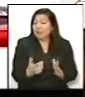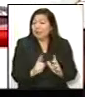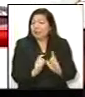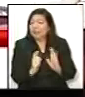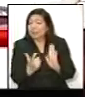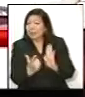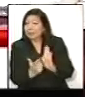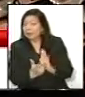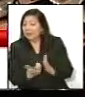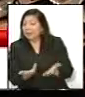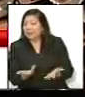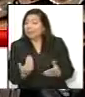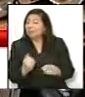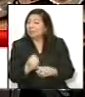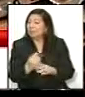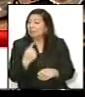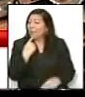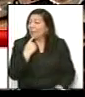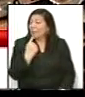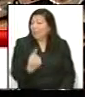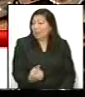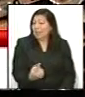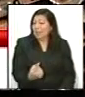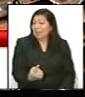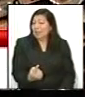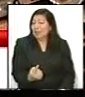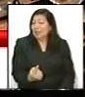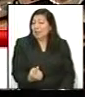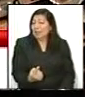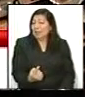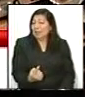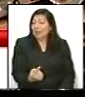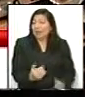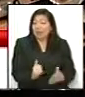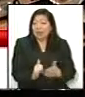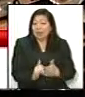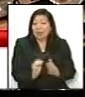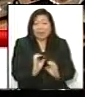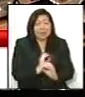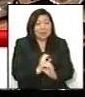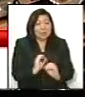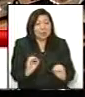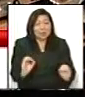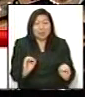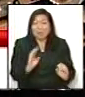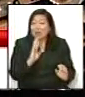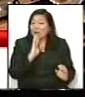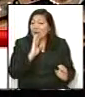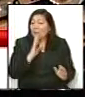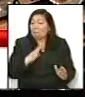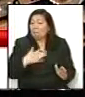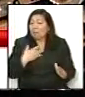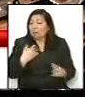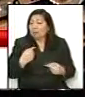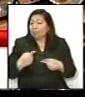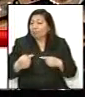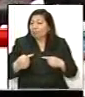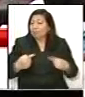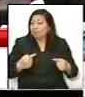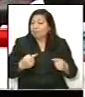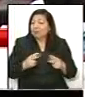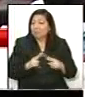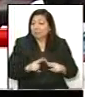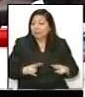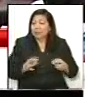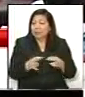legisladores y que hemos formulado nuestras posiciones, yo creo, presidenta, que ningún espacio de diálogo se puede desdeñar y me parece